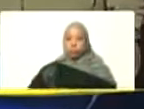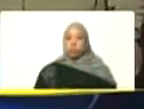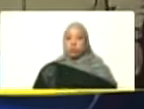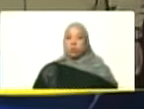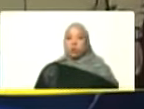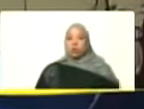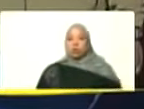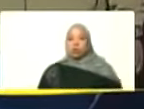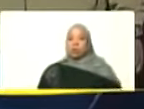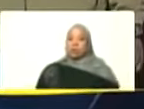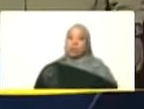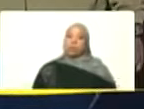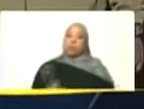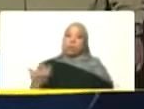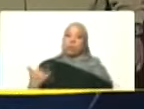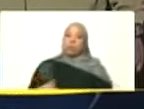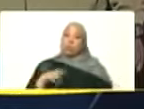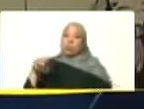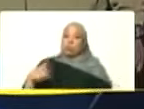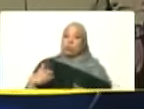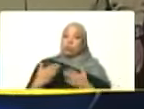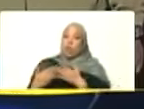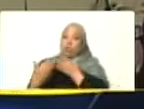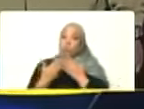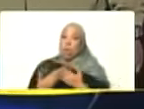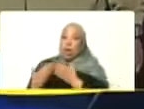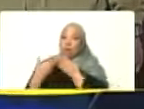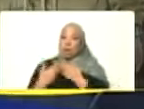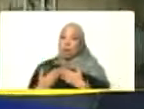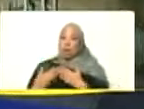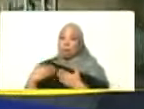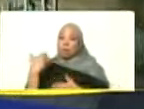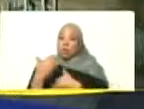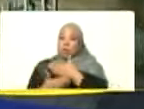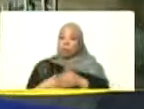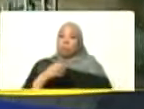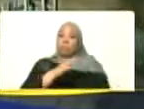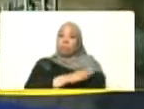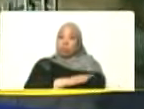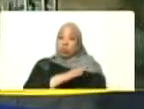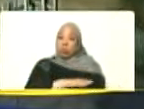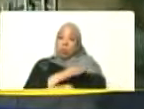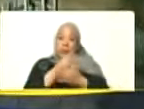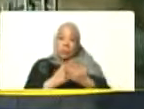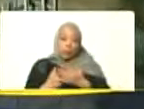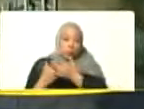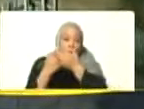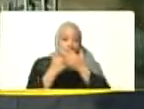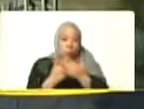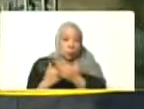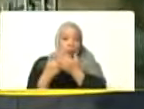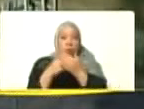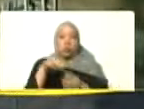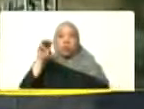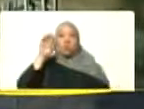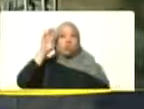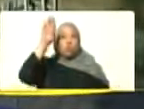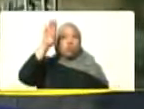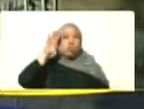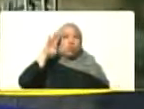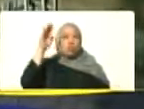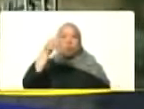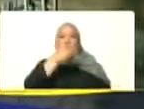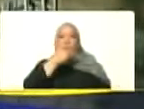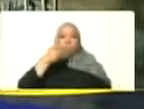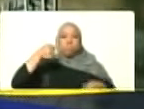alumnos tenemos que dejar huella en nuestra institución para poder ser el día de mañana ciudadanos